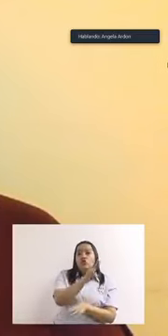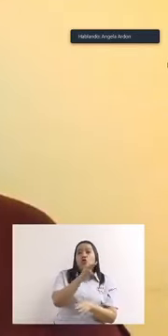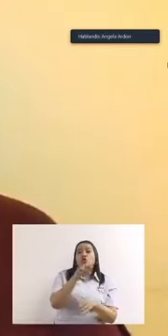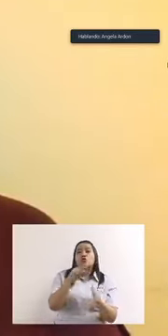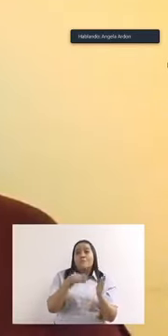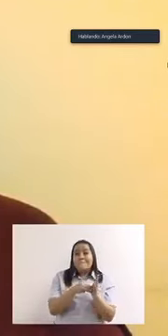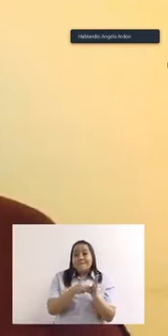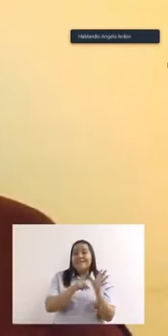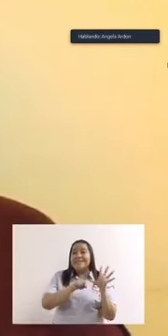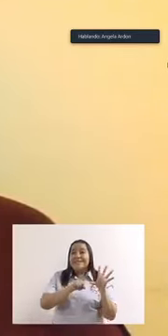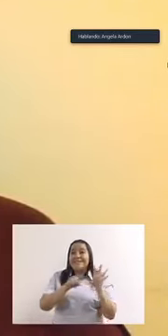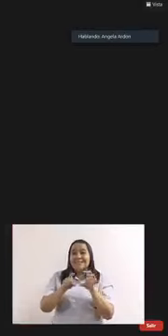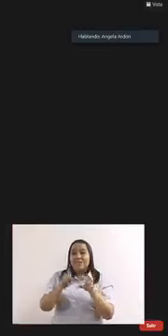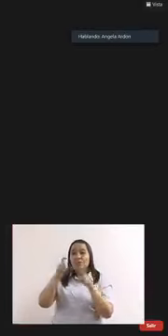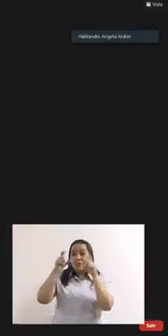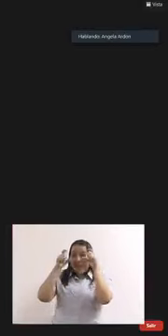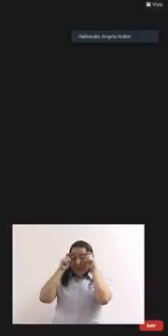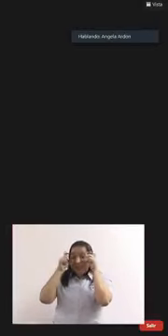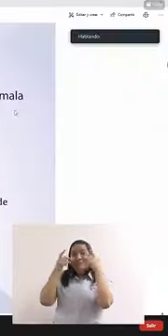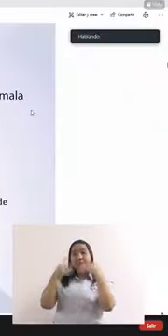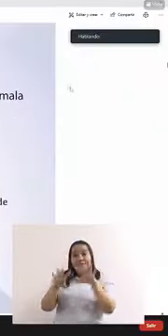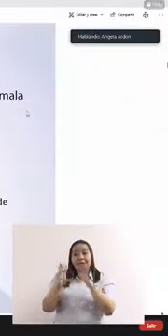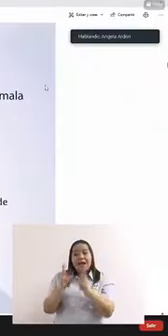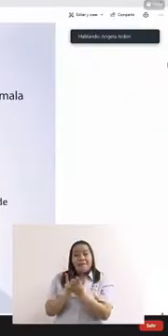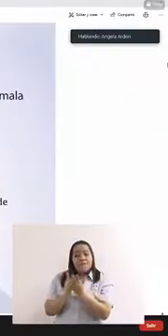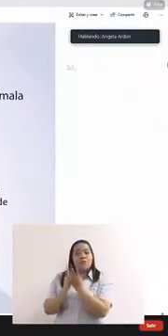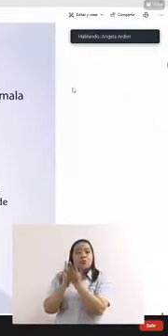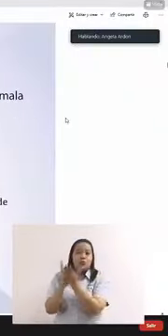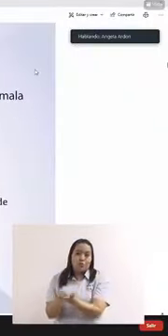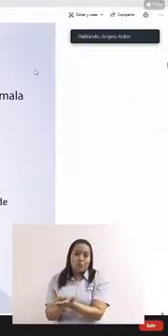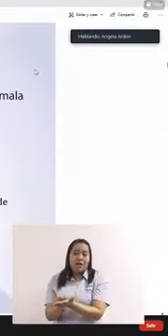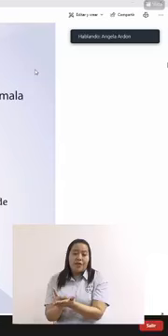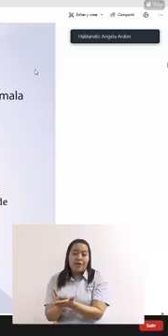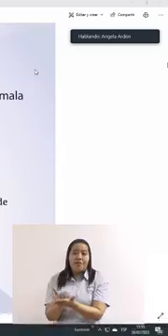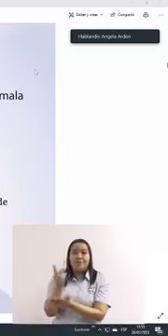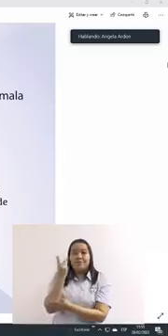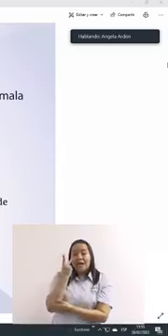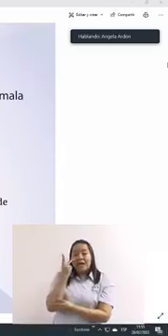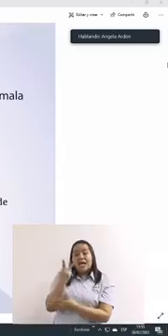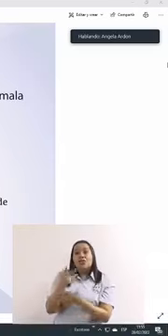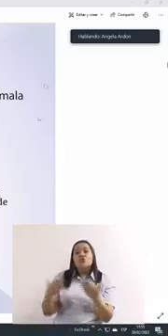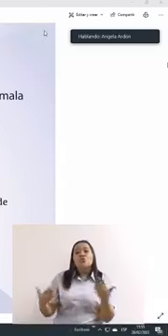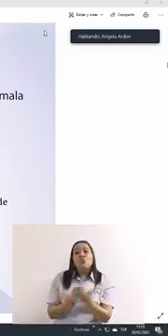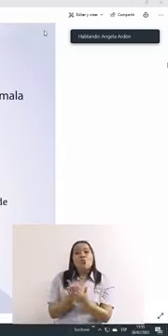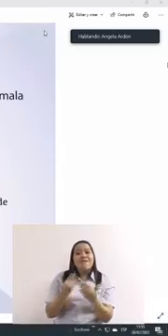es una nueva, que dejo, quiero después hablar, es una nueva